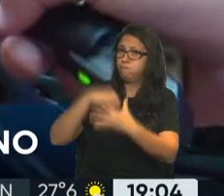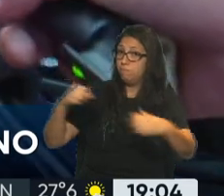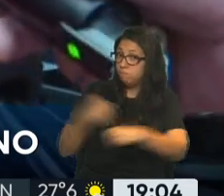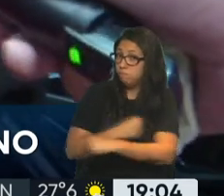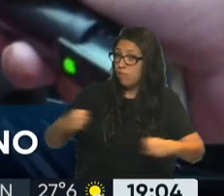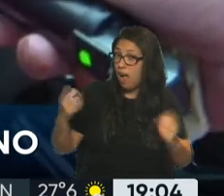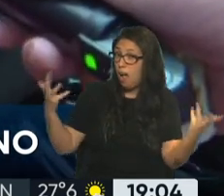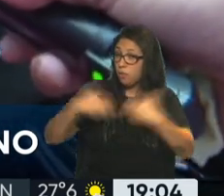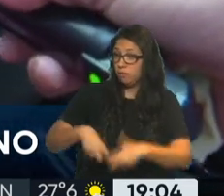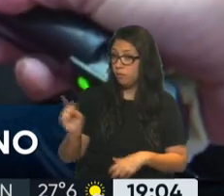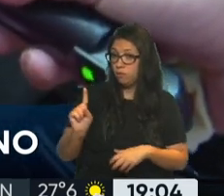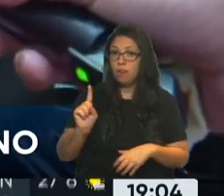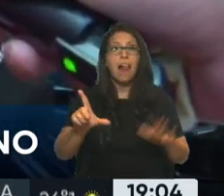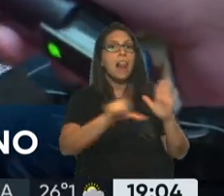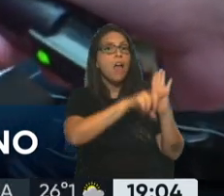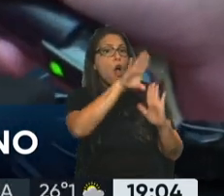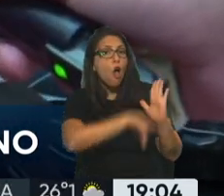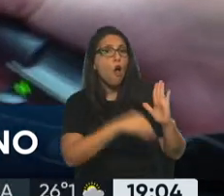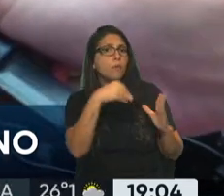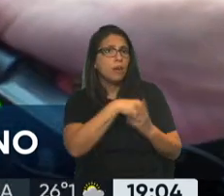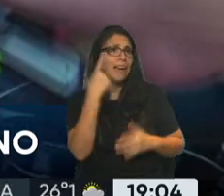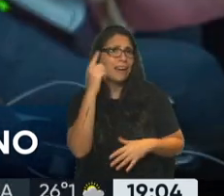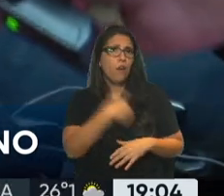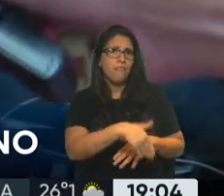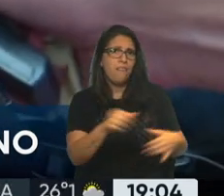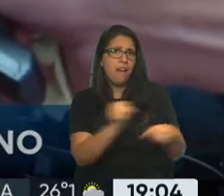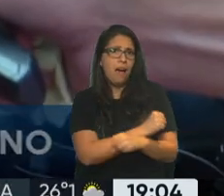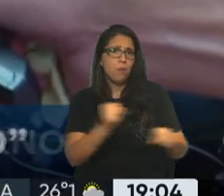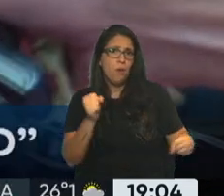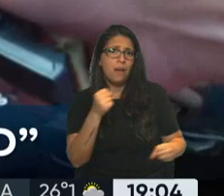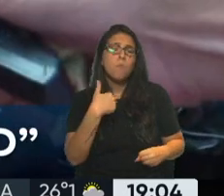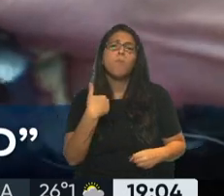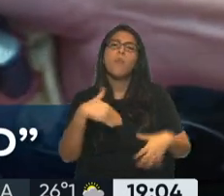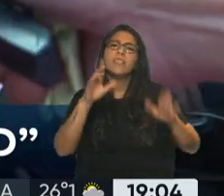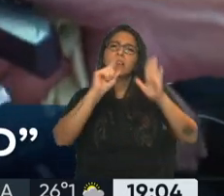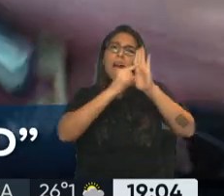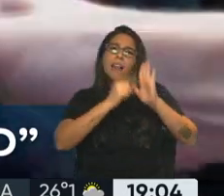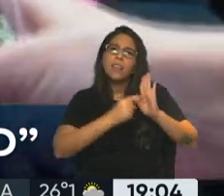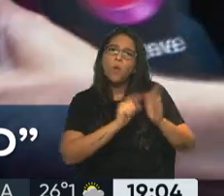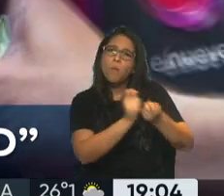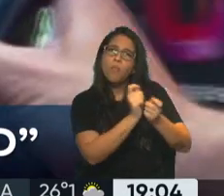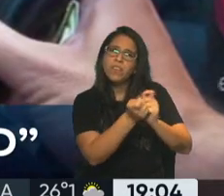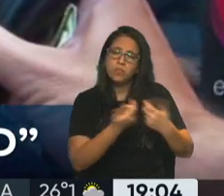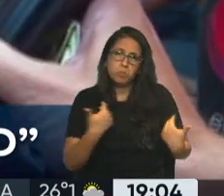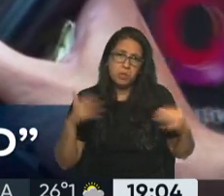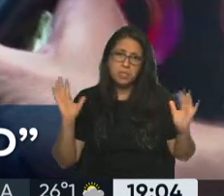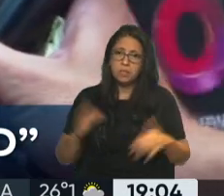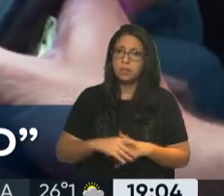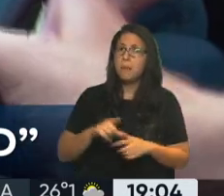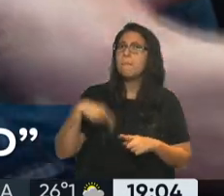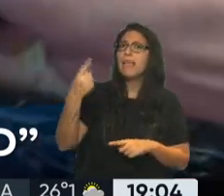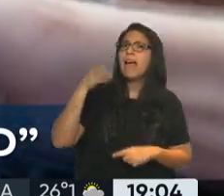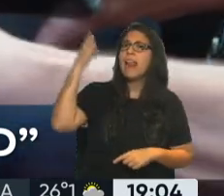sanción la ley Ómnibus Yo creo que es altamente probable que salga puede haber modificaciones en algunos artículos quario va a existir mañana por